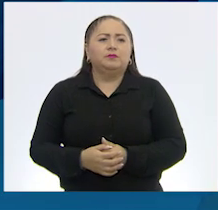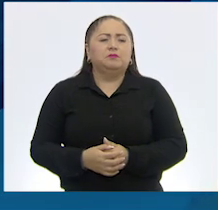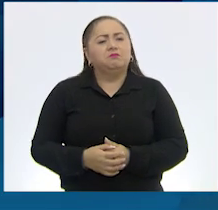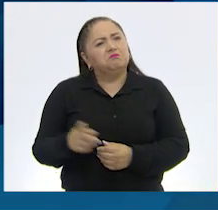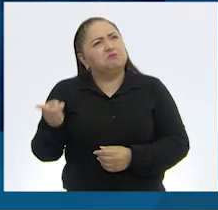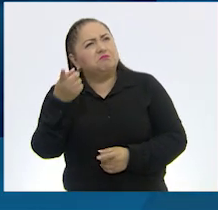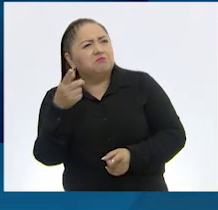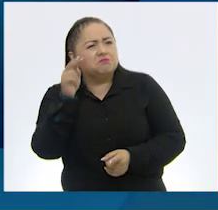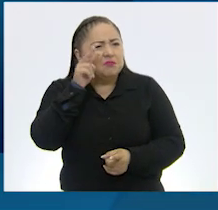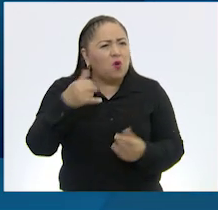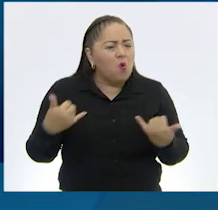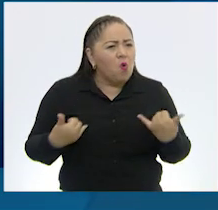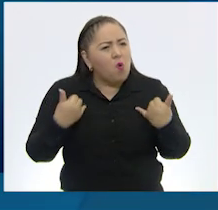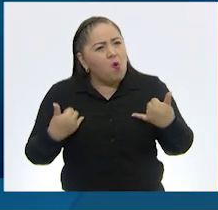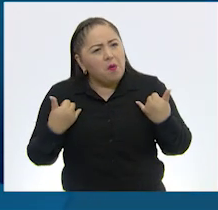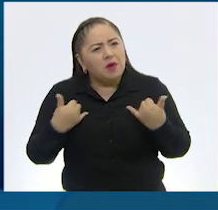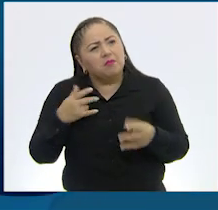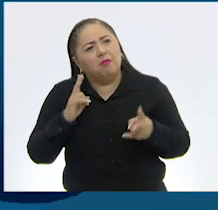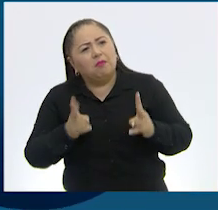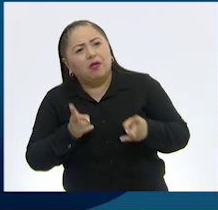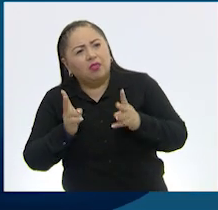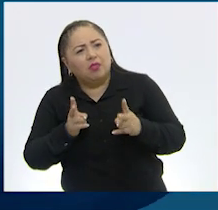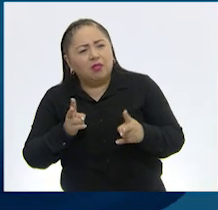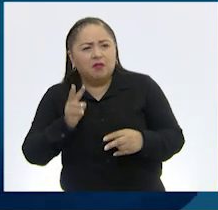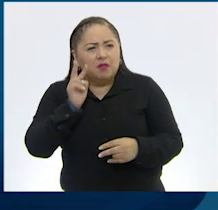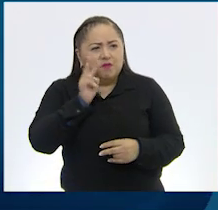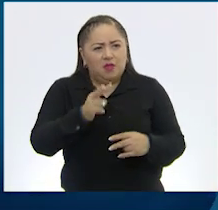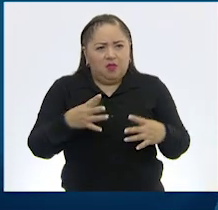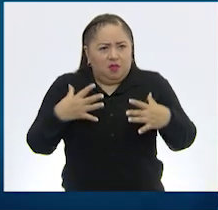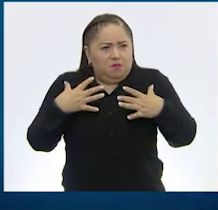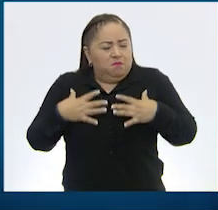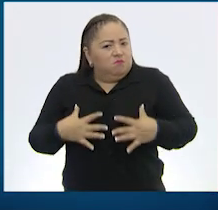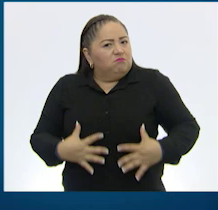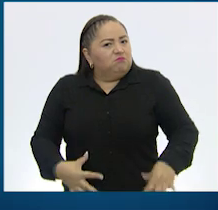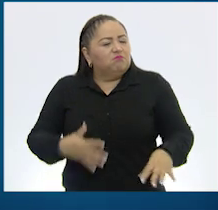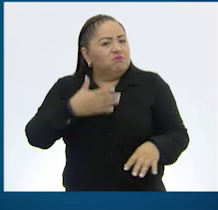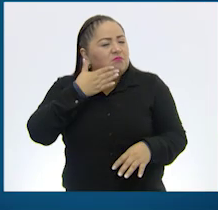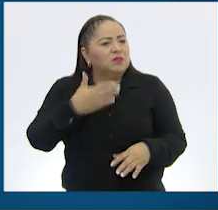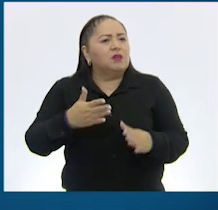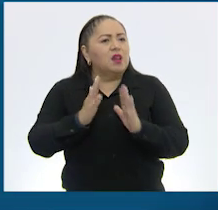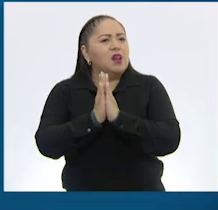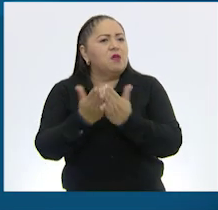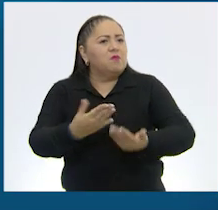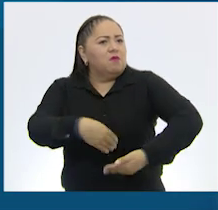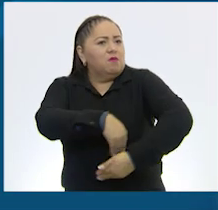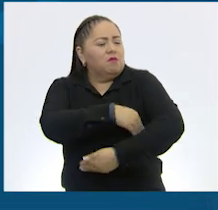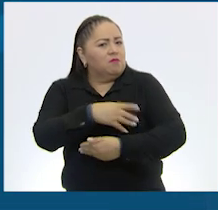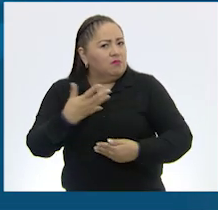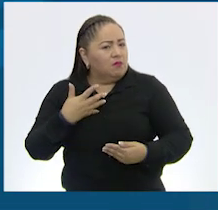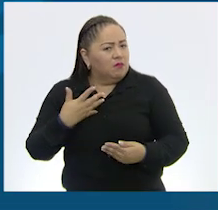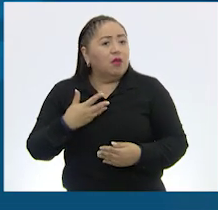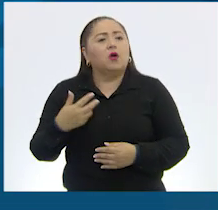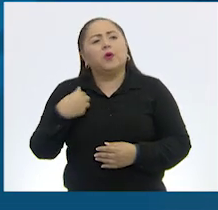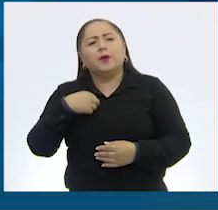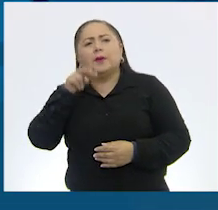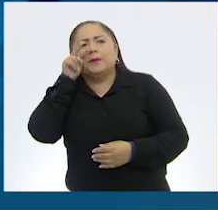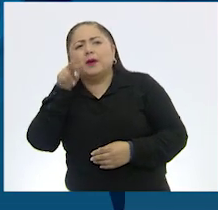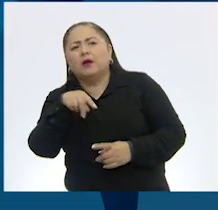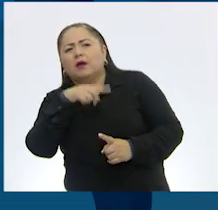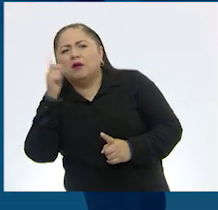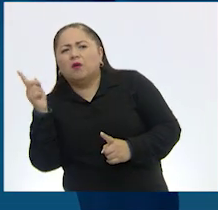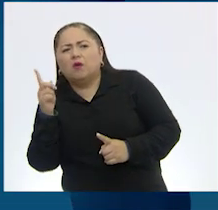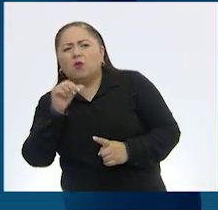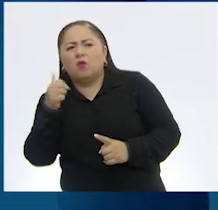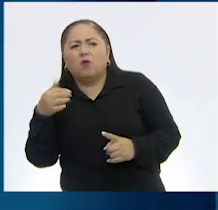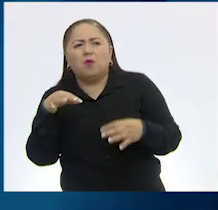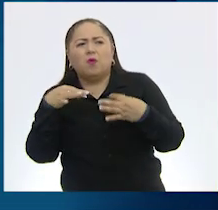Pues parecen unos jóvenes platicando, se ven bien vestidos y llevan libros. Yo veo que atrás de ellos hay